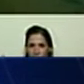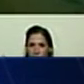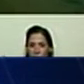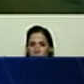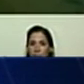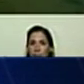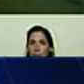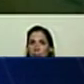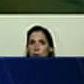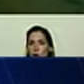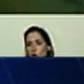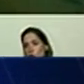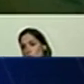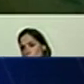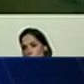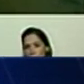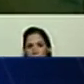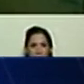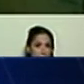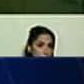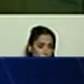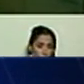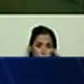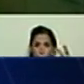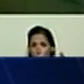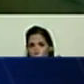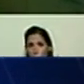el cual, entre otros aspectos,